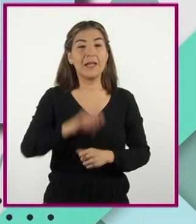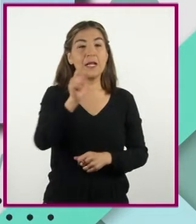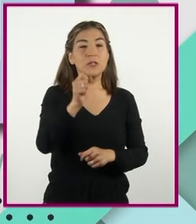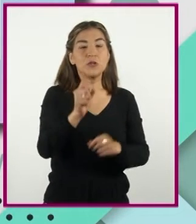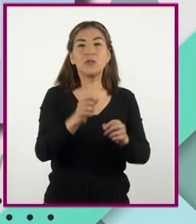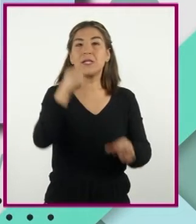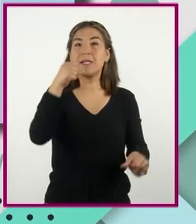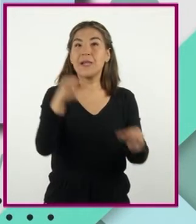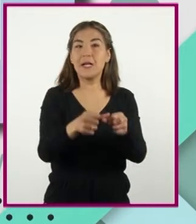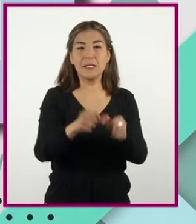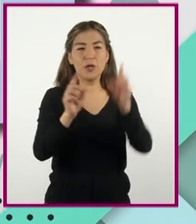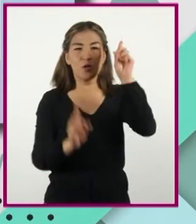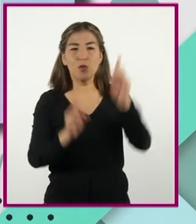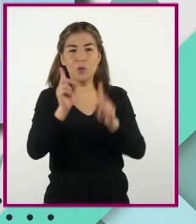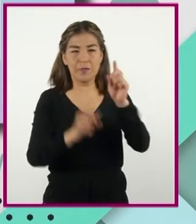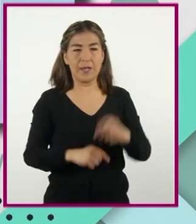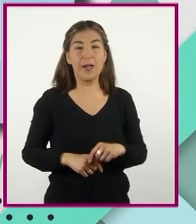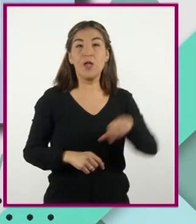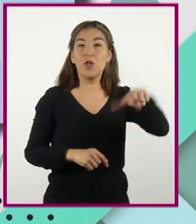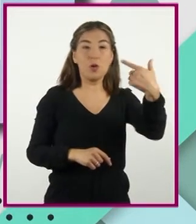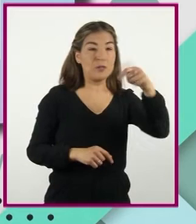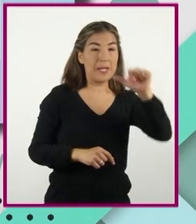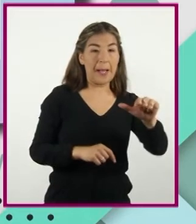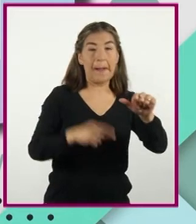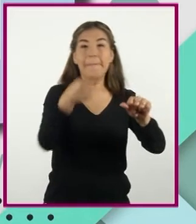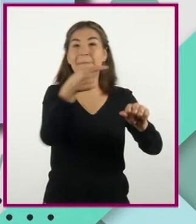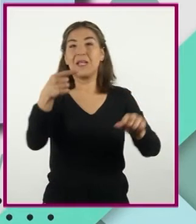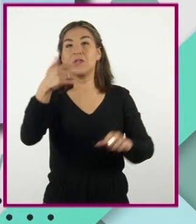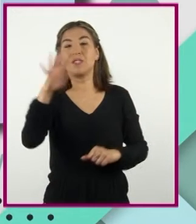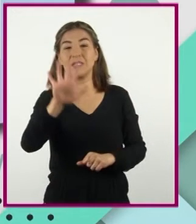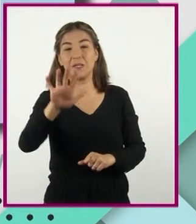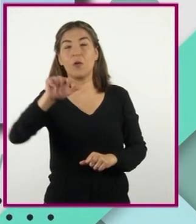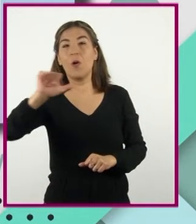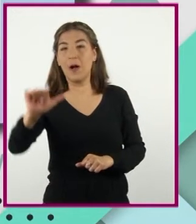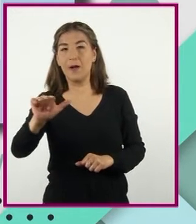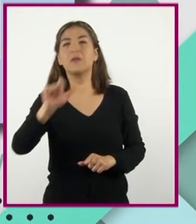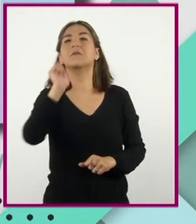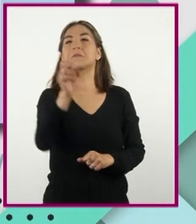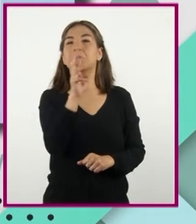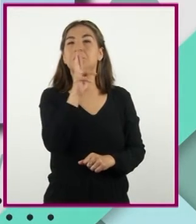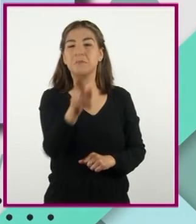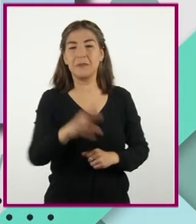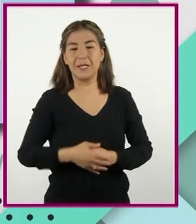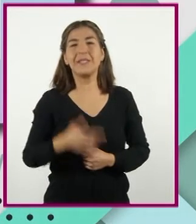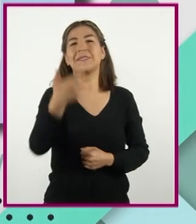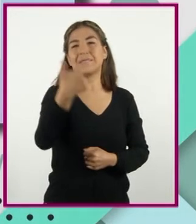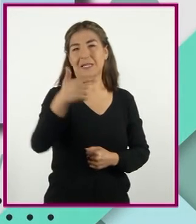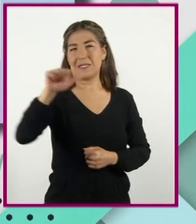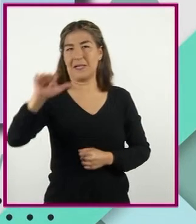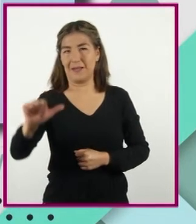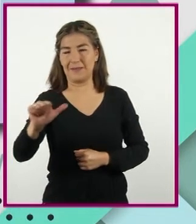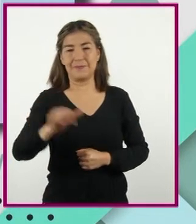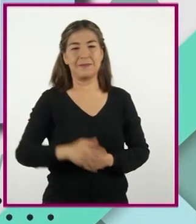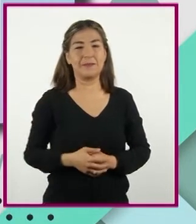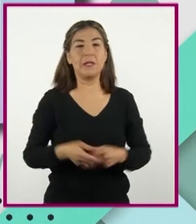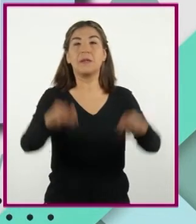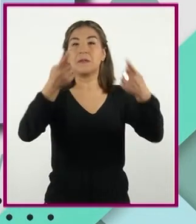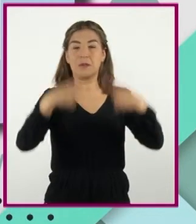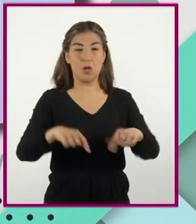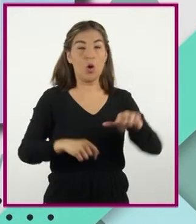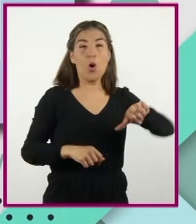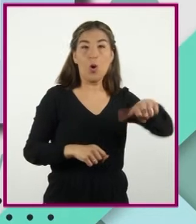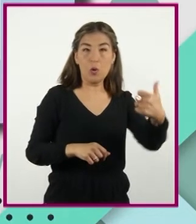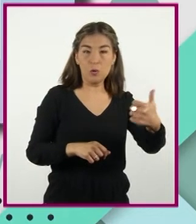incógnita. 12a menos 5a da como resultado 7a. Y